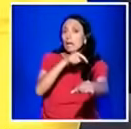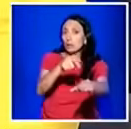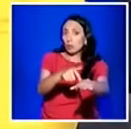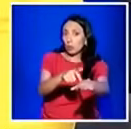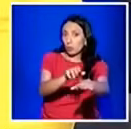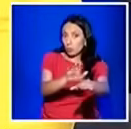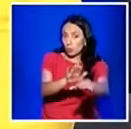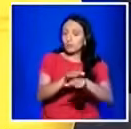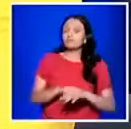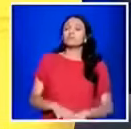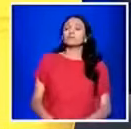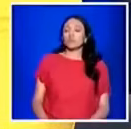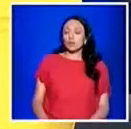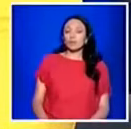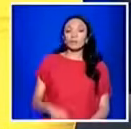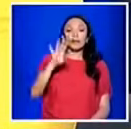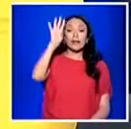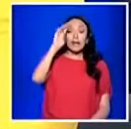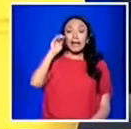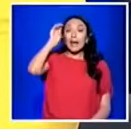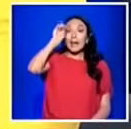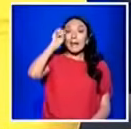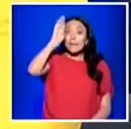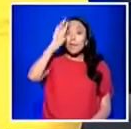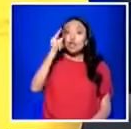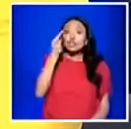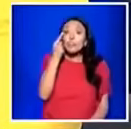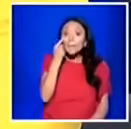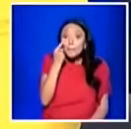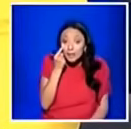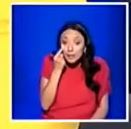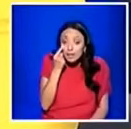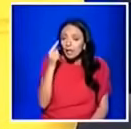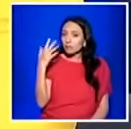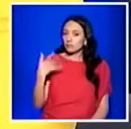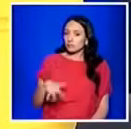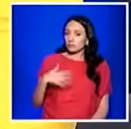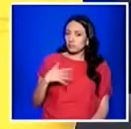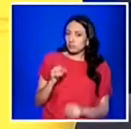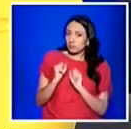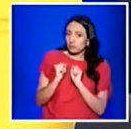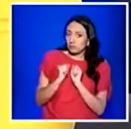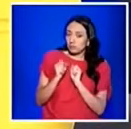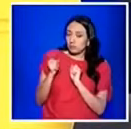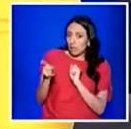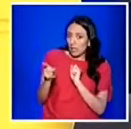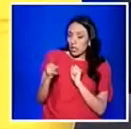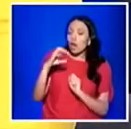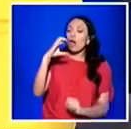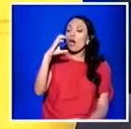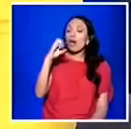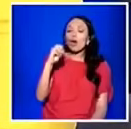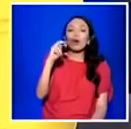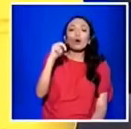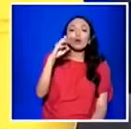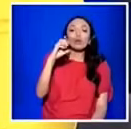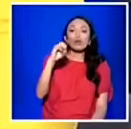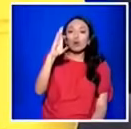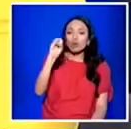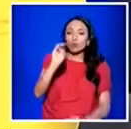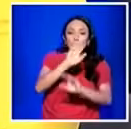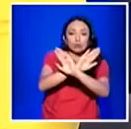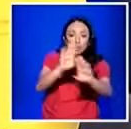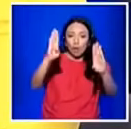preocupados, por supuesto. Las cámaras de seguridad captaron uno de estos últimos ataques en este barrio. Preste mucha atención. Todo